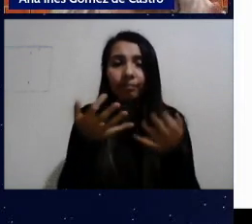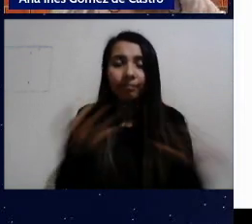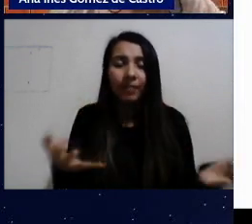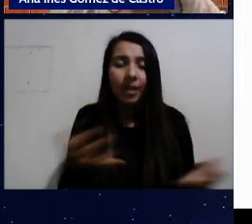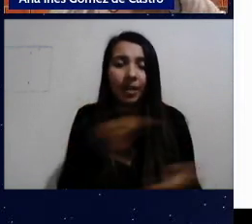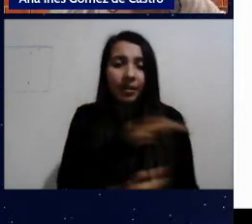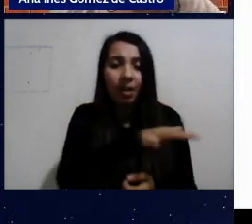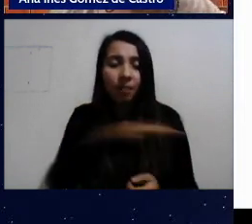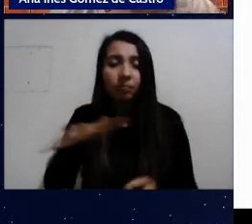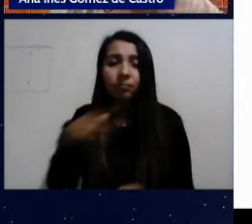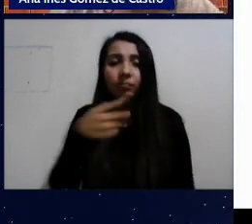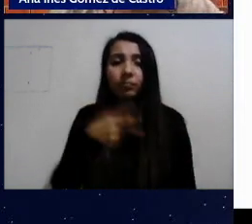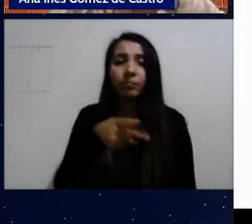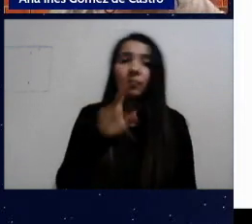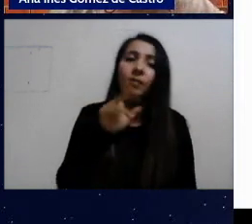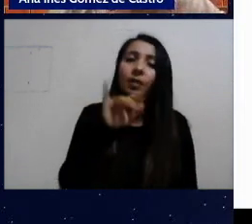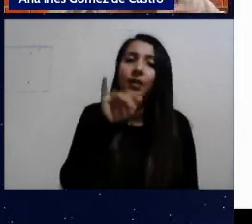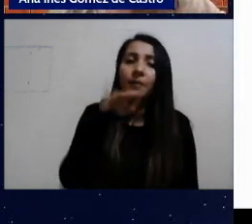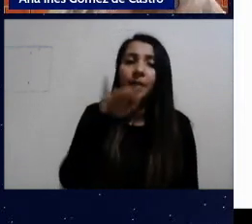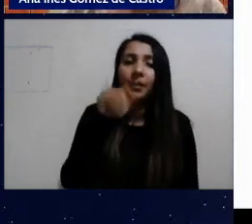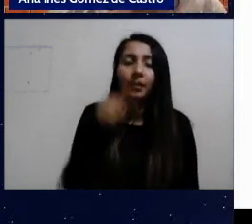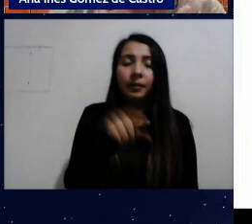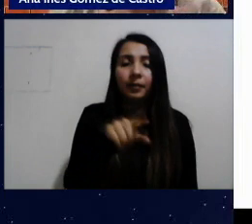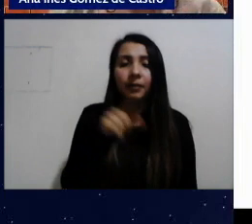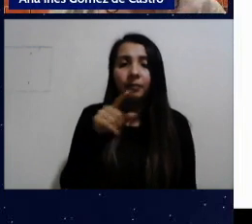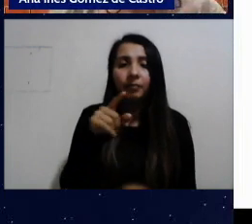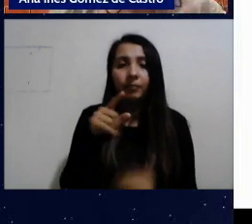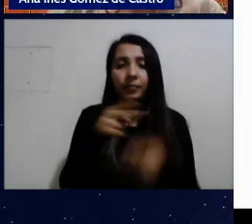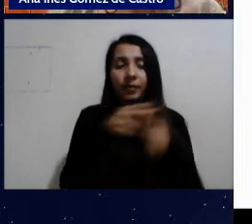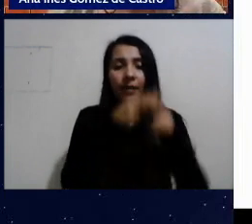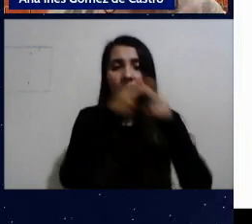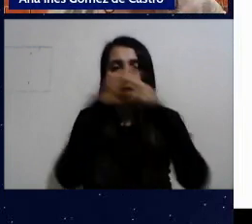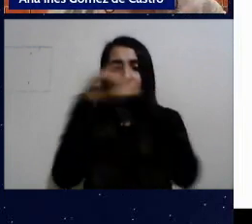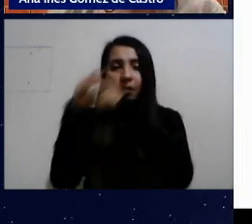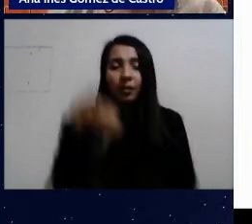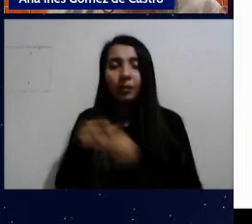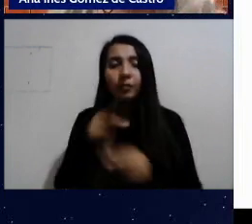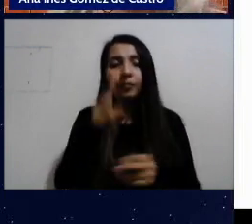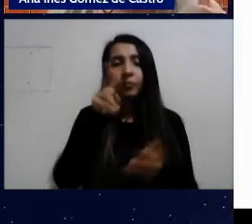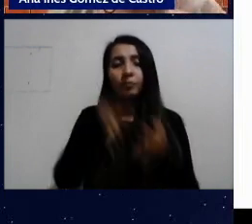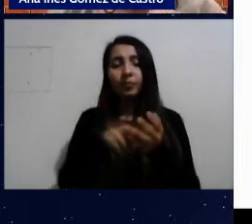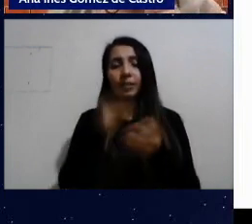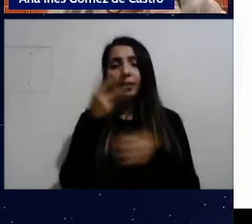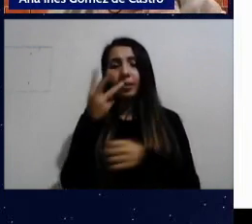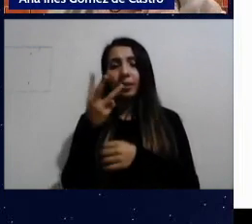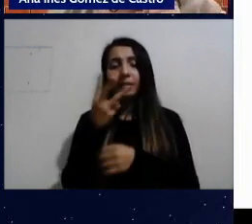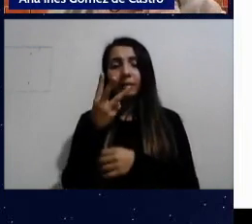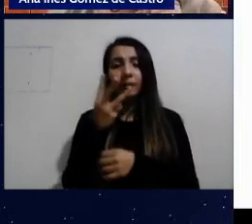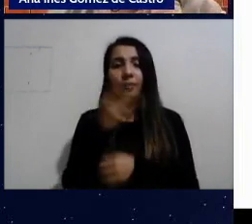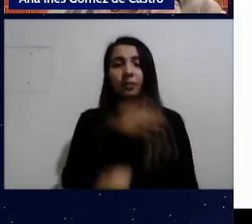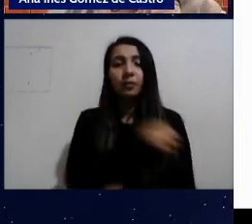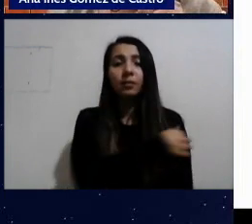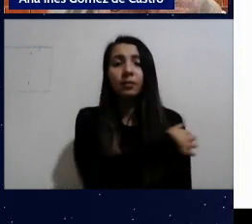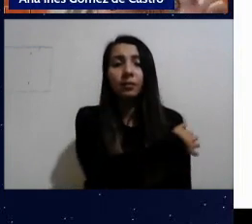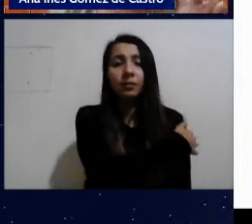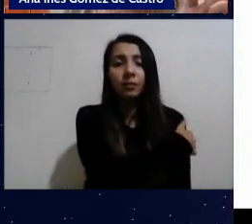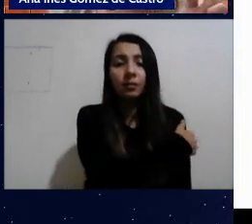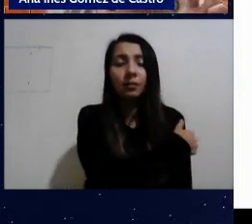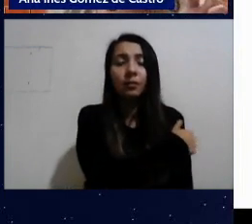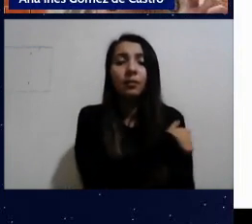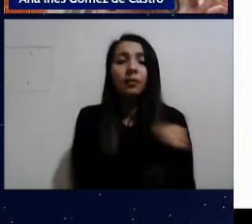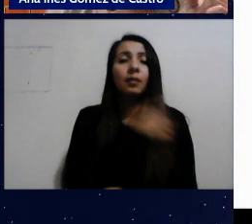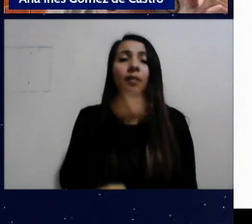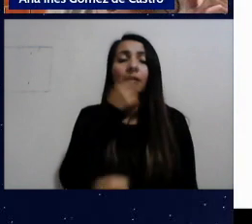IMIT, el instrumento GEO, ya midió en el 2003 que la Tierra tiene una envoltura mucho más extensa.